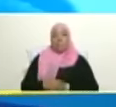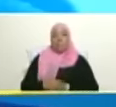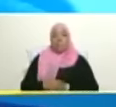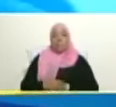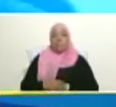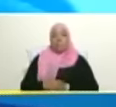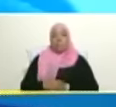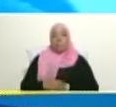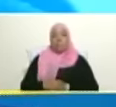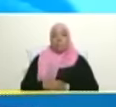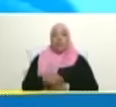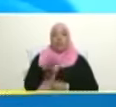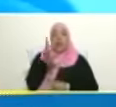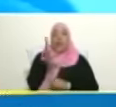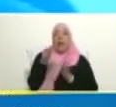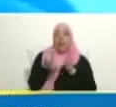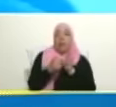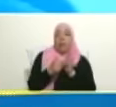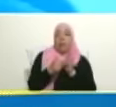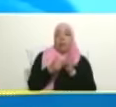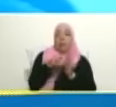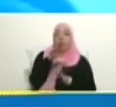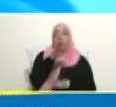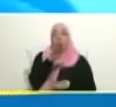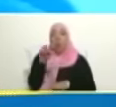Estamos llegando a 3.000 cuadrantes de paz.